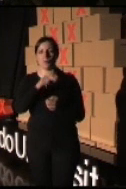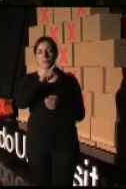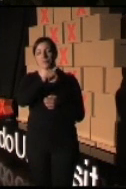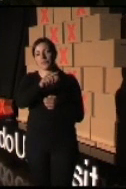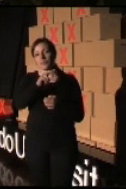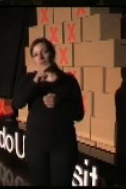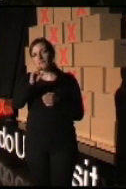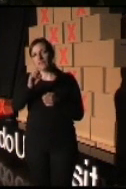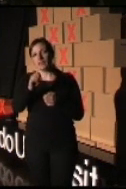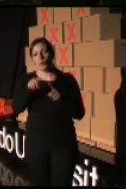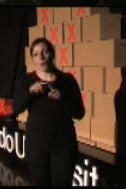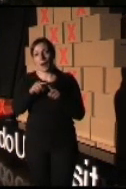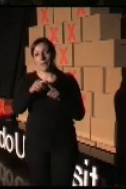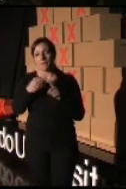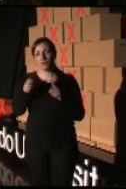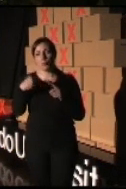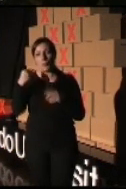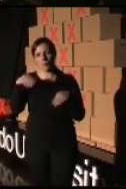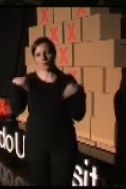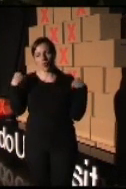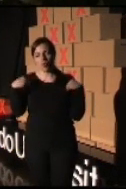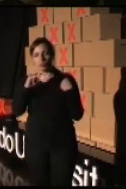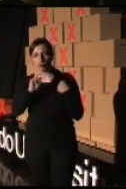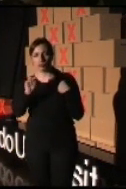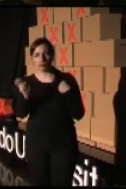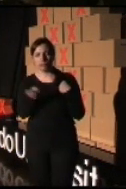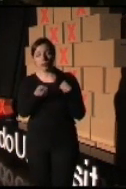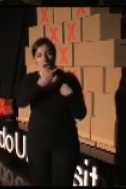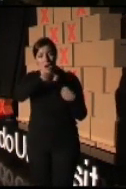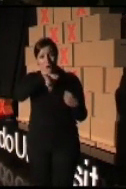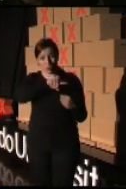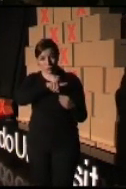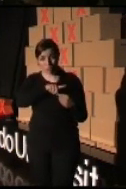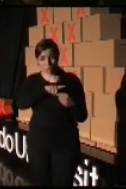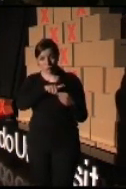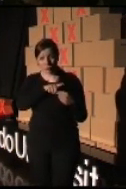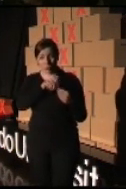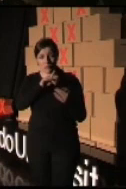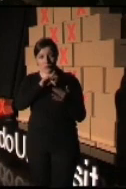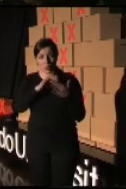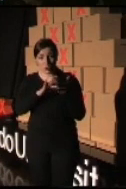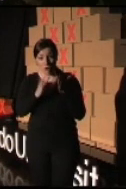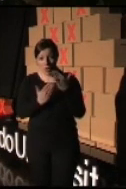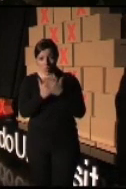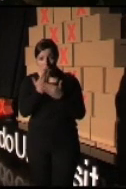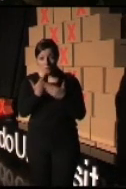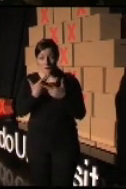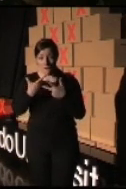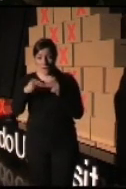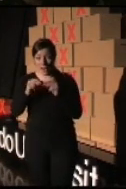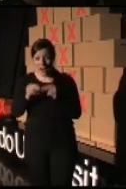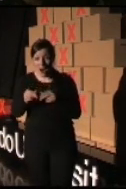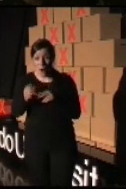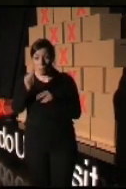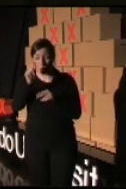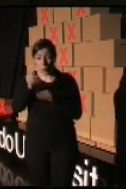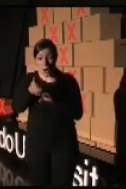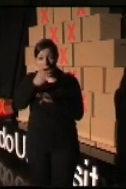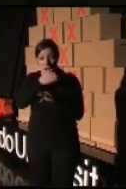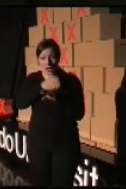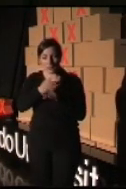primates y nosotros, bueno, el género Homo un minuto antes de que acabe el día y nuestra especie tal y como